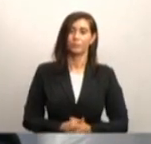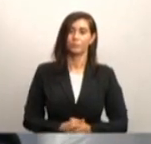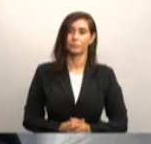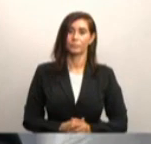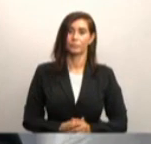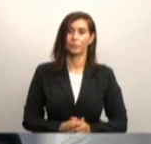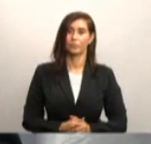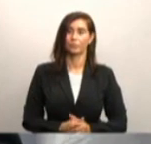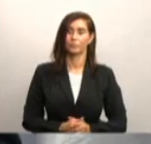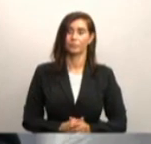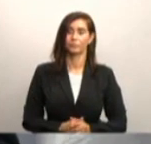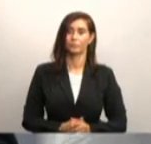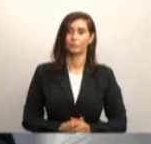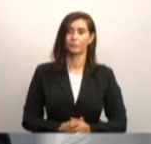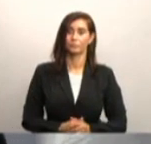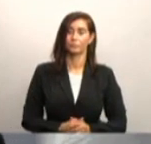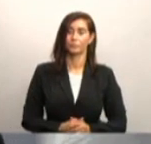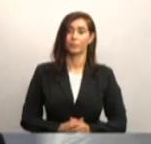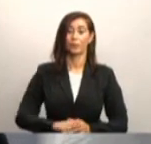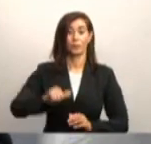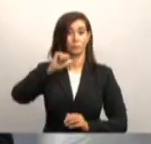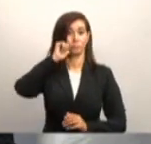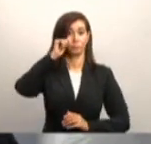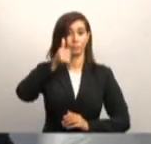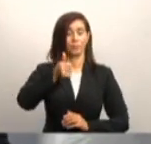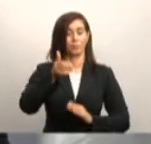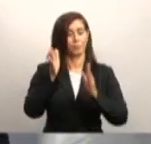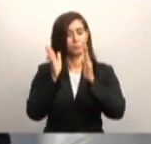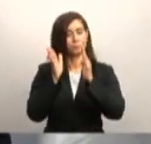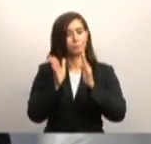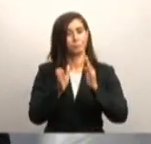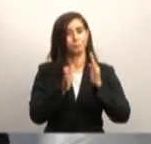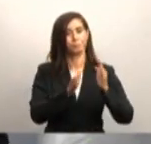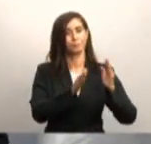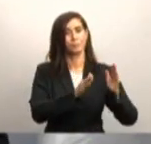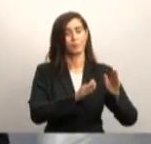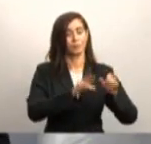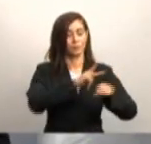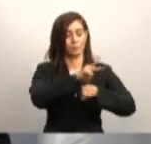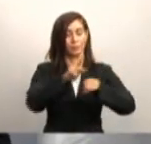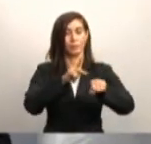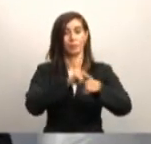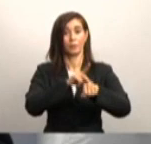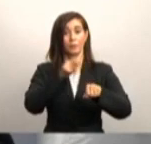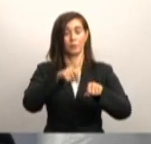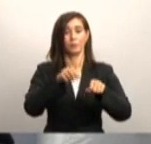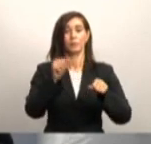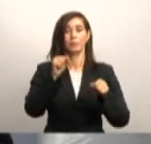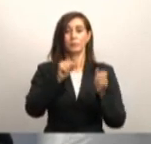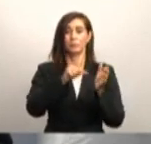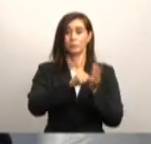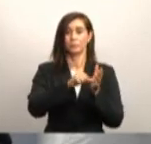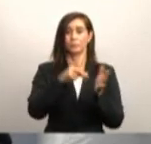mañana preparando el lanzamiento en el Distrito Nacional.